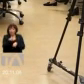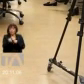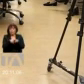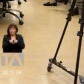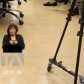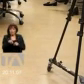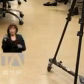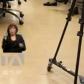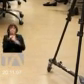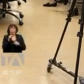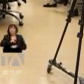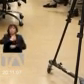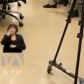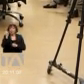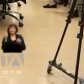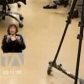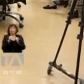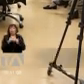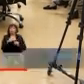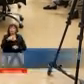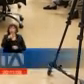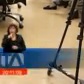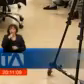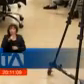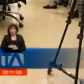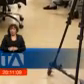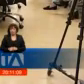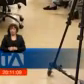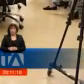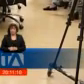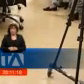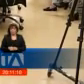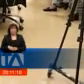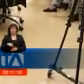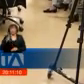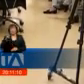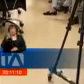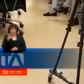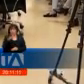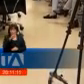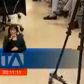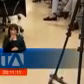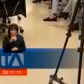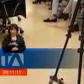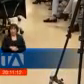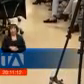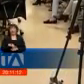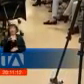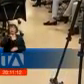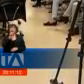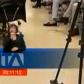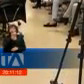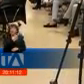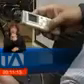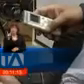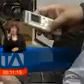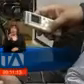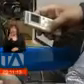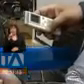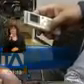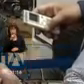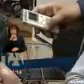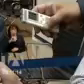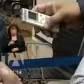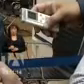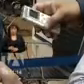puntuación sería el postulante Morales Viteri Juan Pablo, Real Perraza Gonzalo Antonio y Franco José Cristian. Justicia,